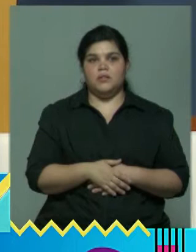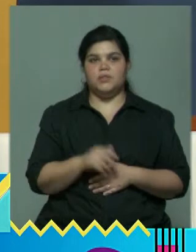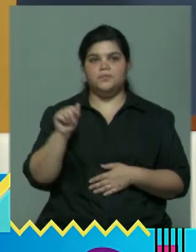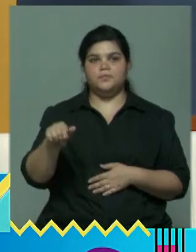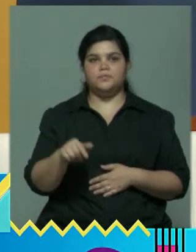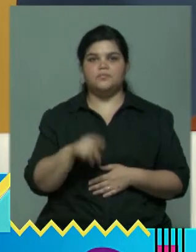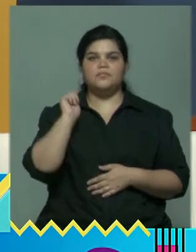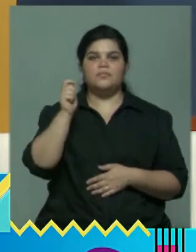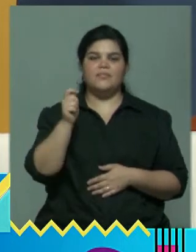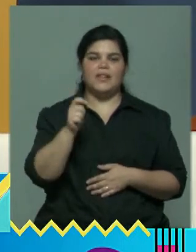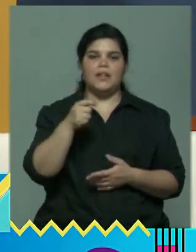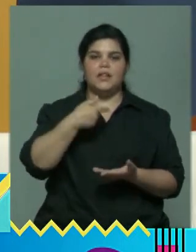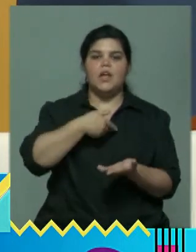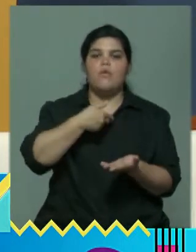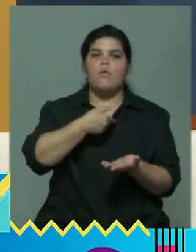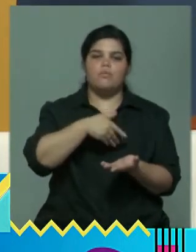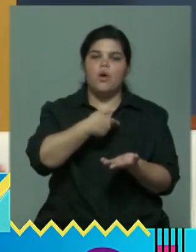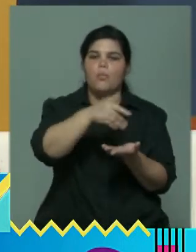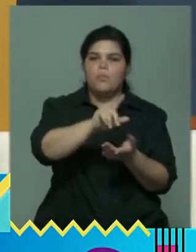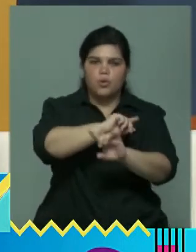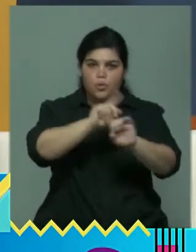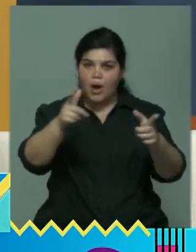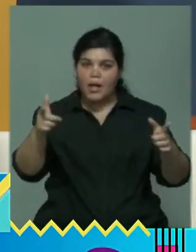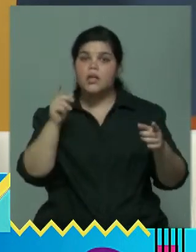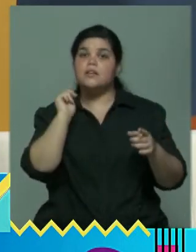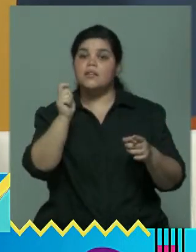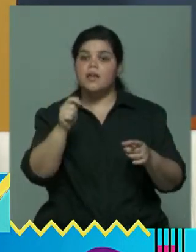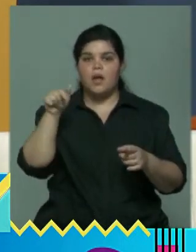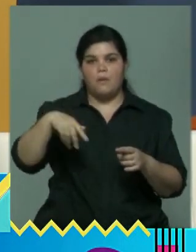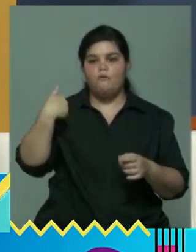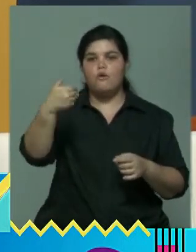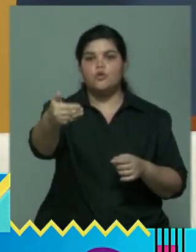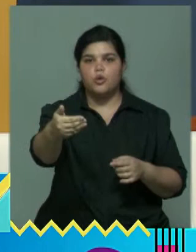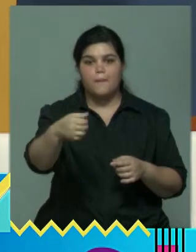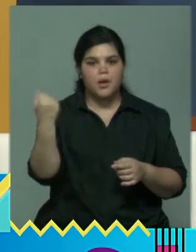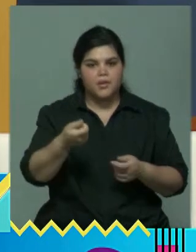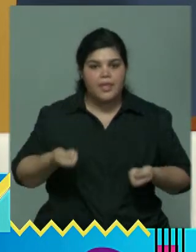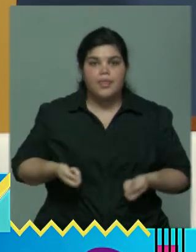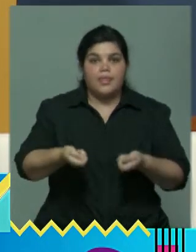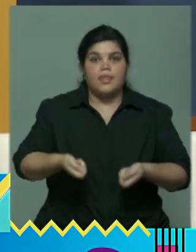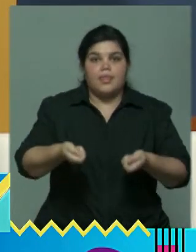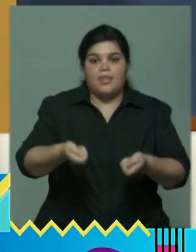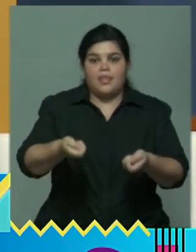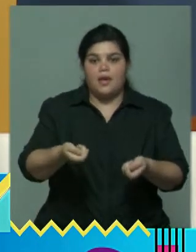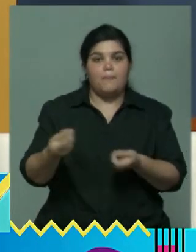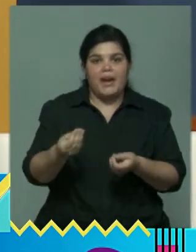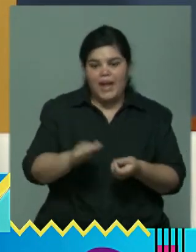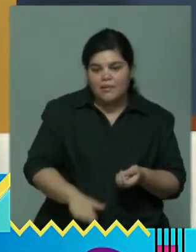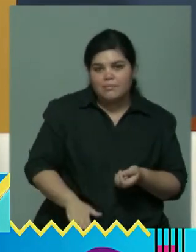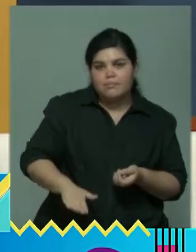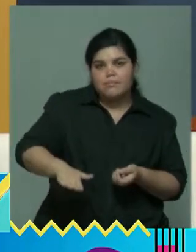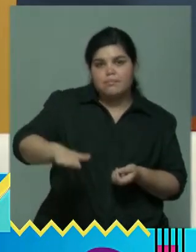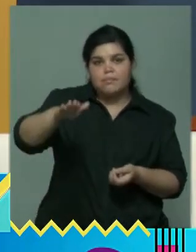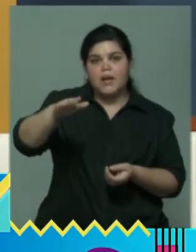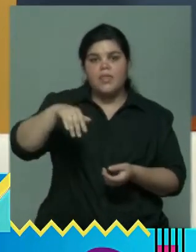son los que vendrán. Sí, pero no per se, sino hay que estar ahí Obvio. incentivando, Claro. por supuesto, desde el día uno, porque